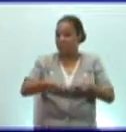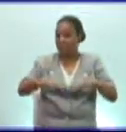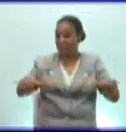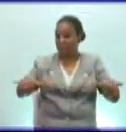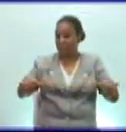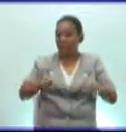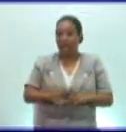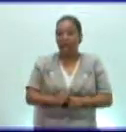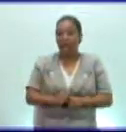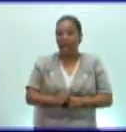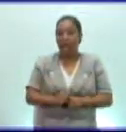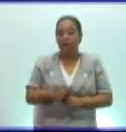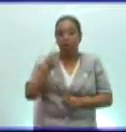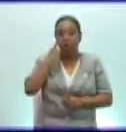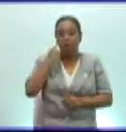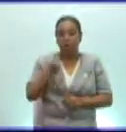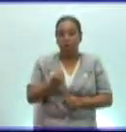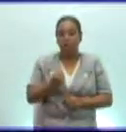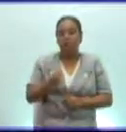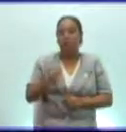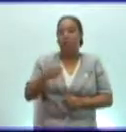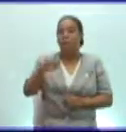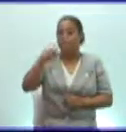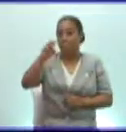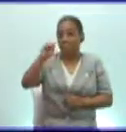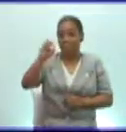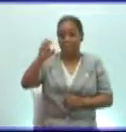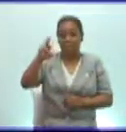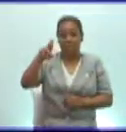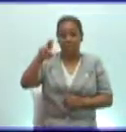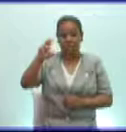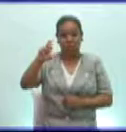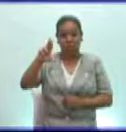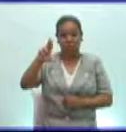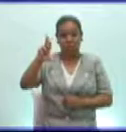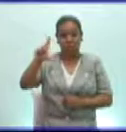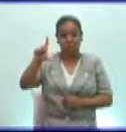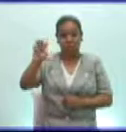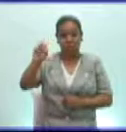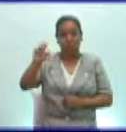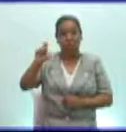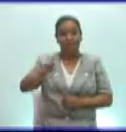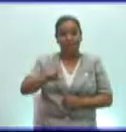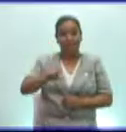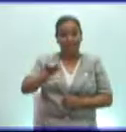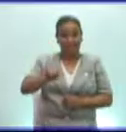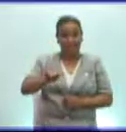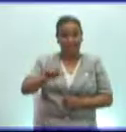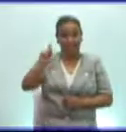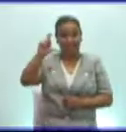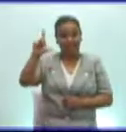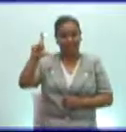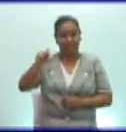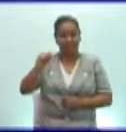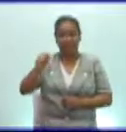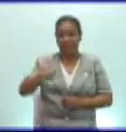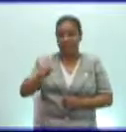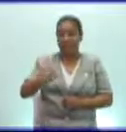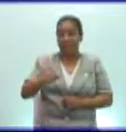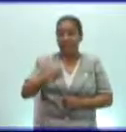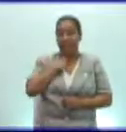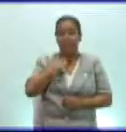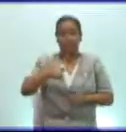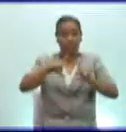mercurio 1+ y el ion cloruro. Pero observen, en este caso, en la ecuación de disociación que hemos